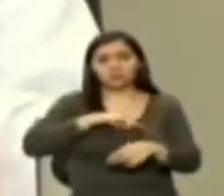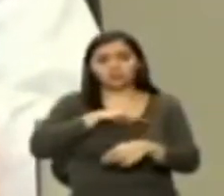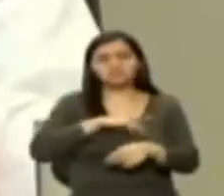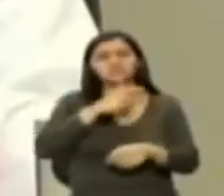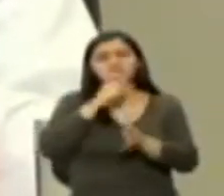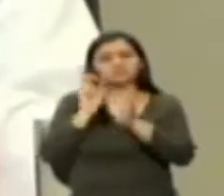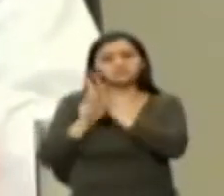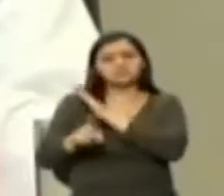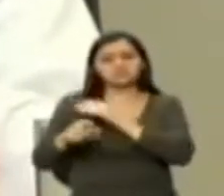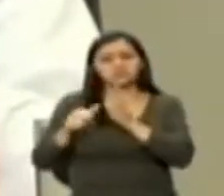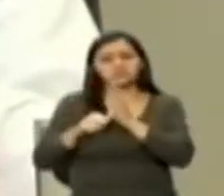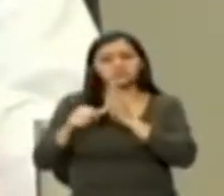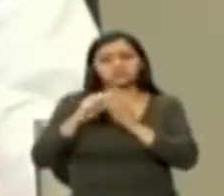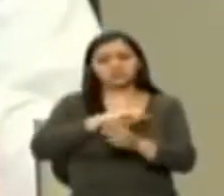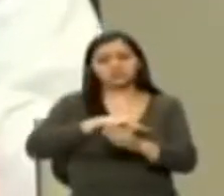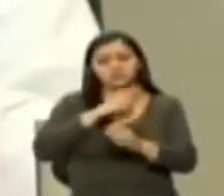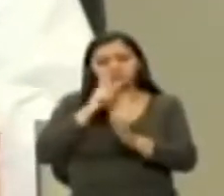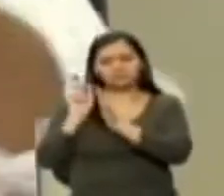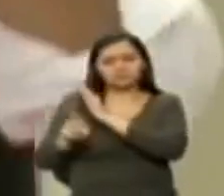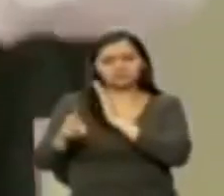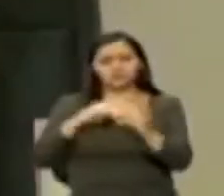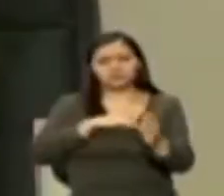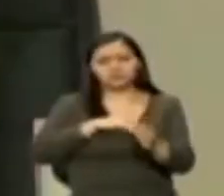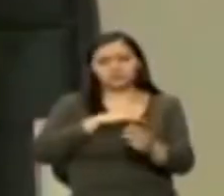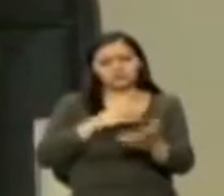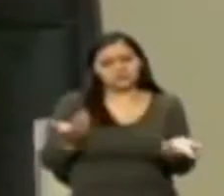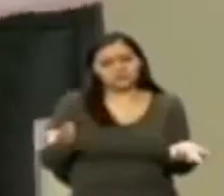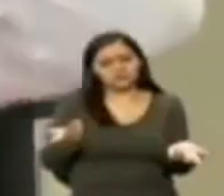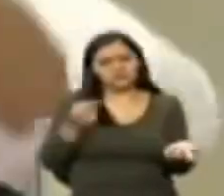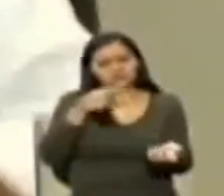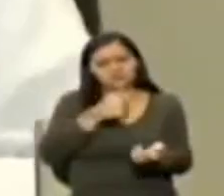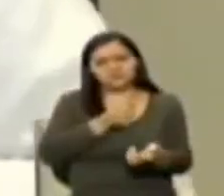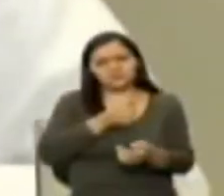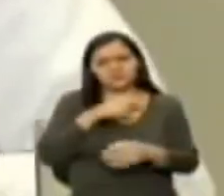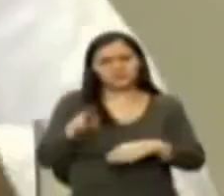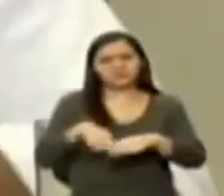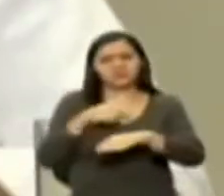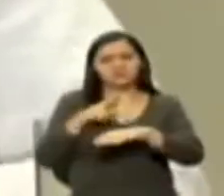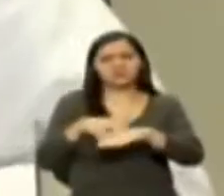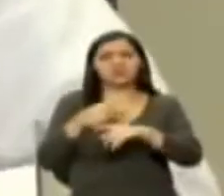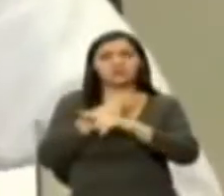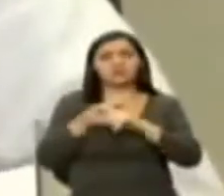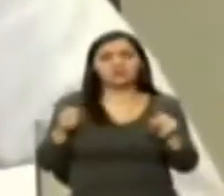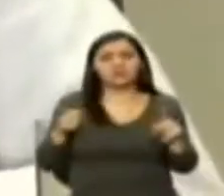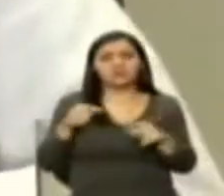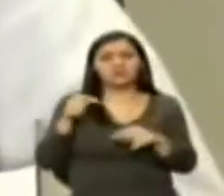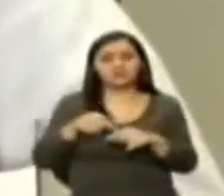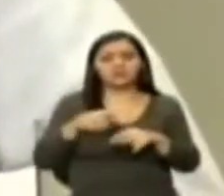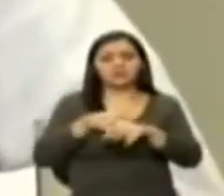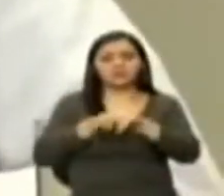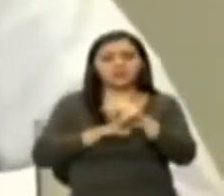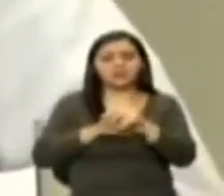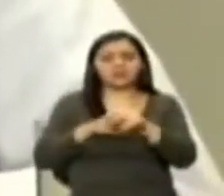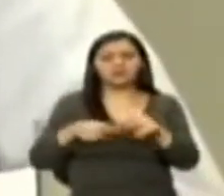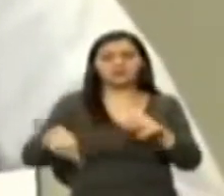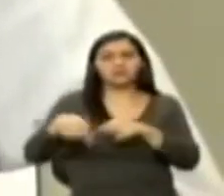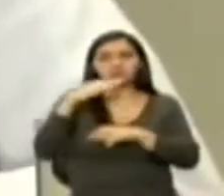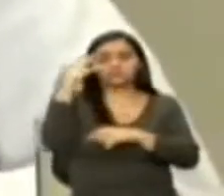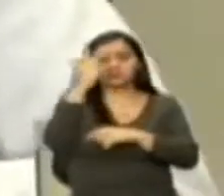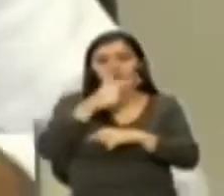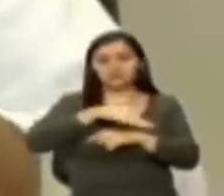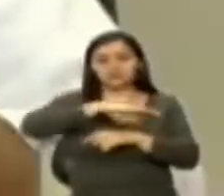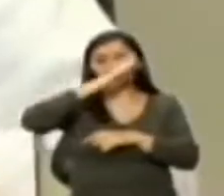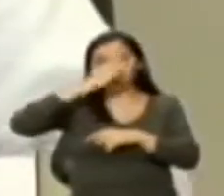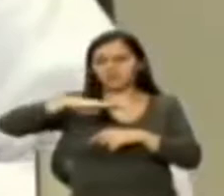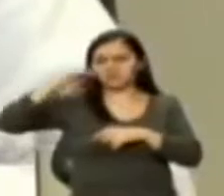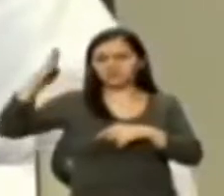municipio. Okay. Pero la vía Macas-Riobamba, esa es la más bella del país. Para mí es la más bella del país, la de los más bellos paisajes. Todo, las